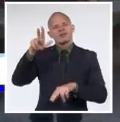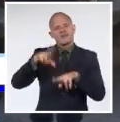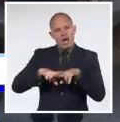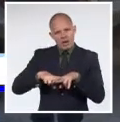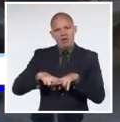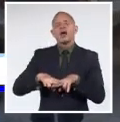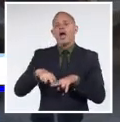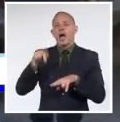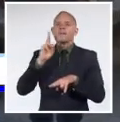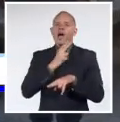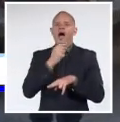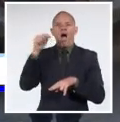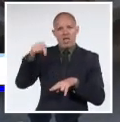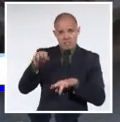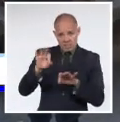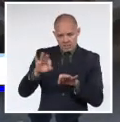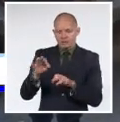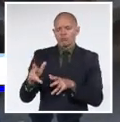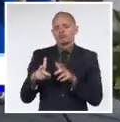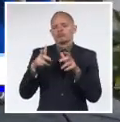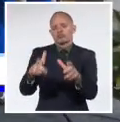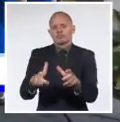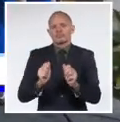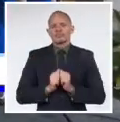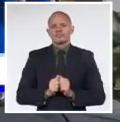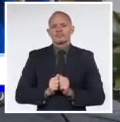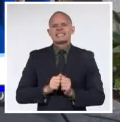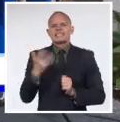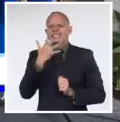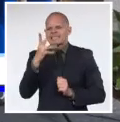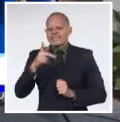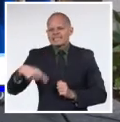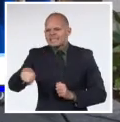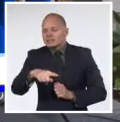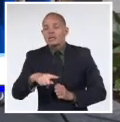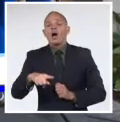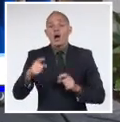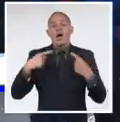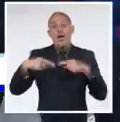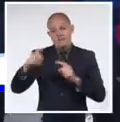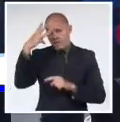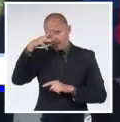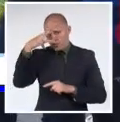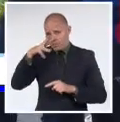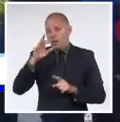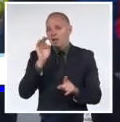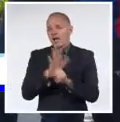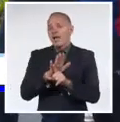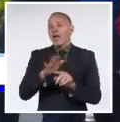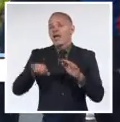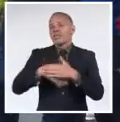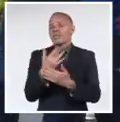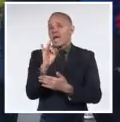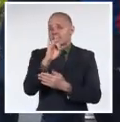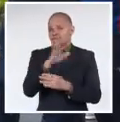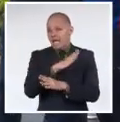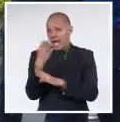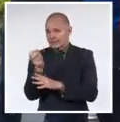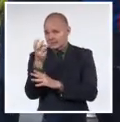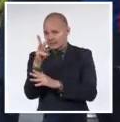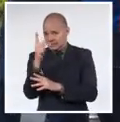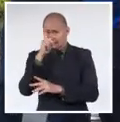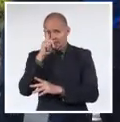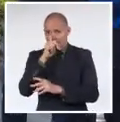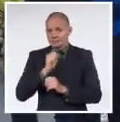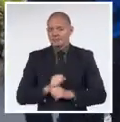Béisbol FAI, que nos representará en el Campeonato del Mundo con sede en México del 7 al 13 de noviembre. El capitán del equipo, Briandy Molina, recibió